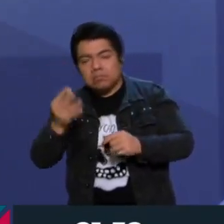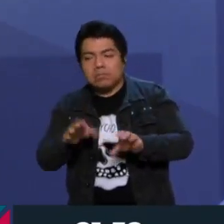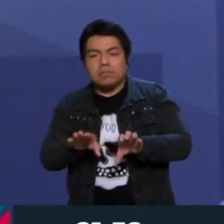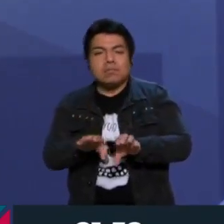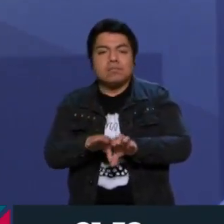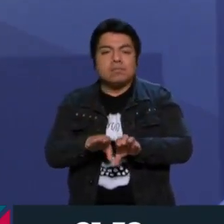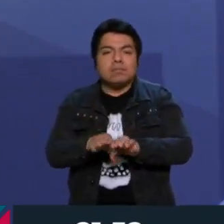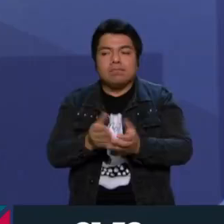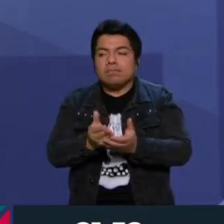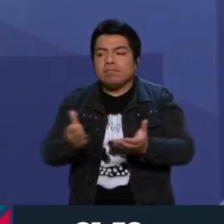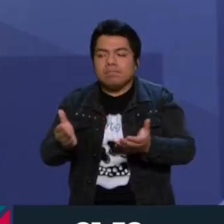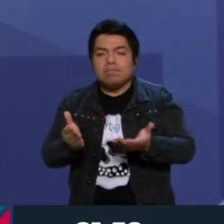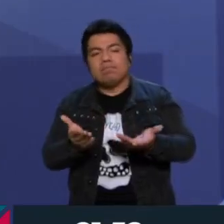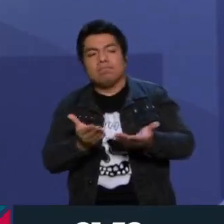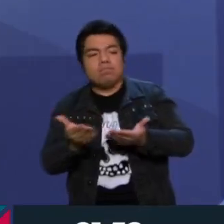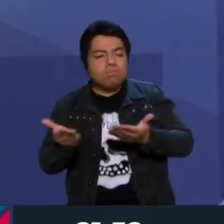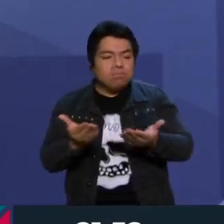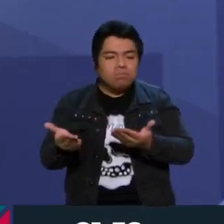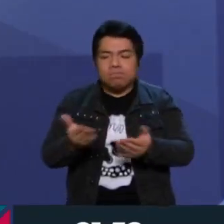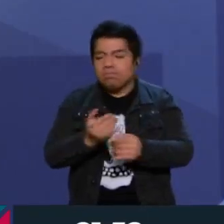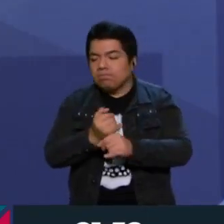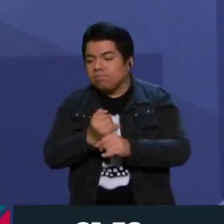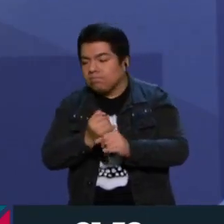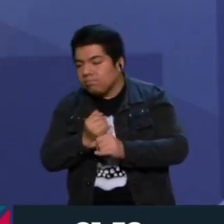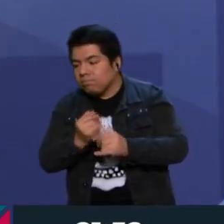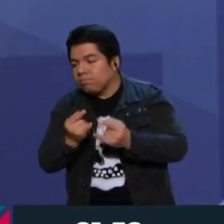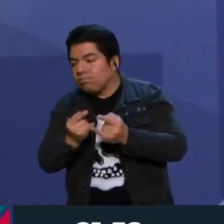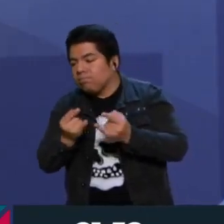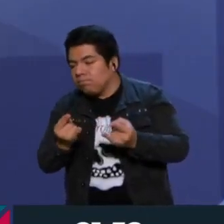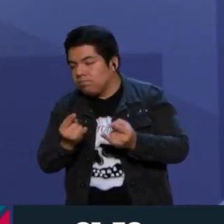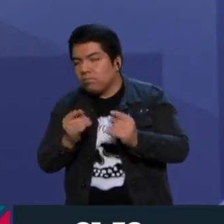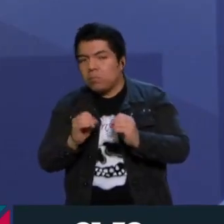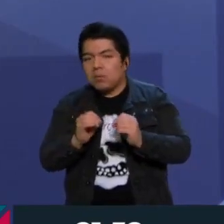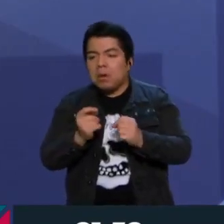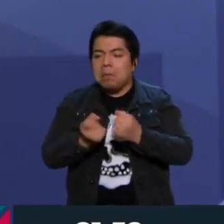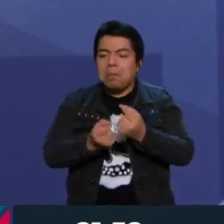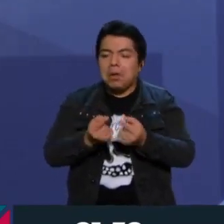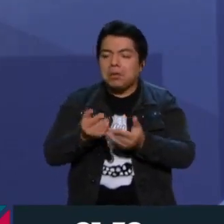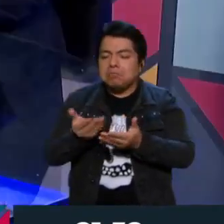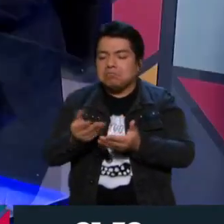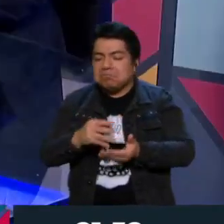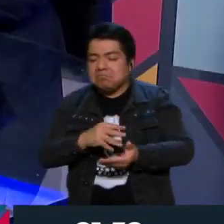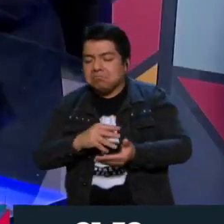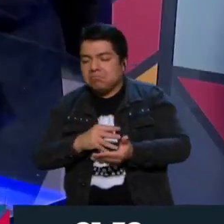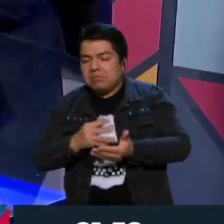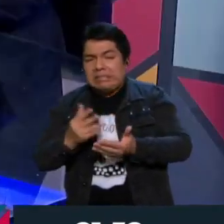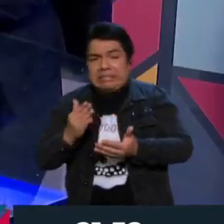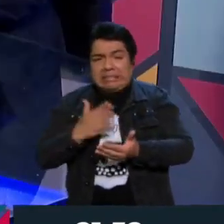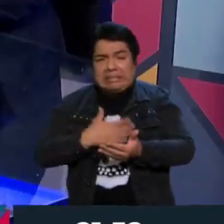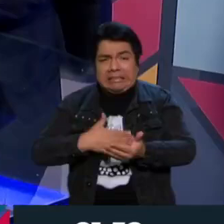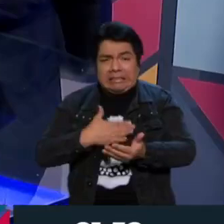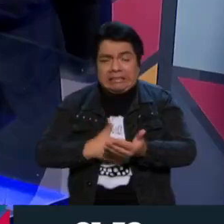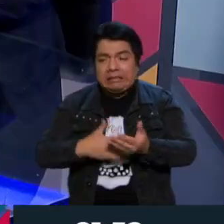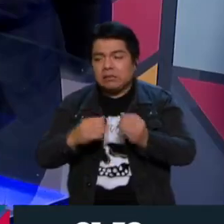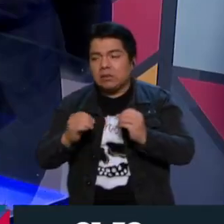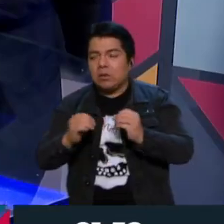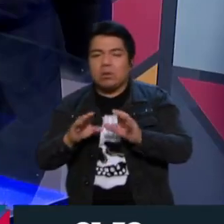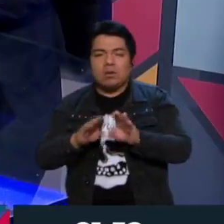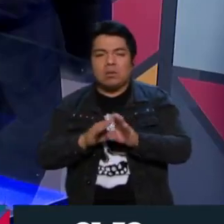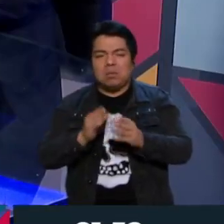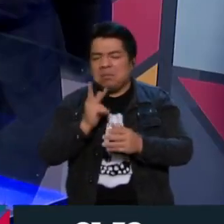poca bibliografía, o la bibliografía que existe a lo mejor es muy exhaustiva o es muy